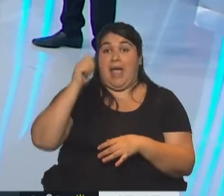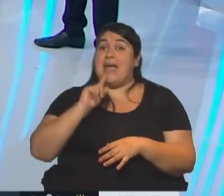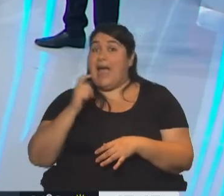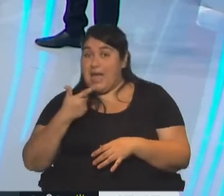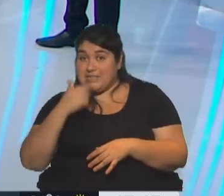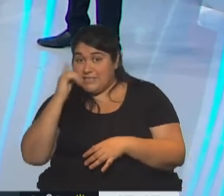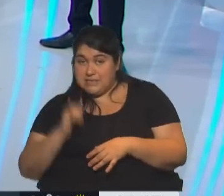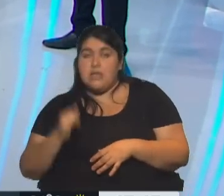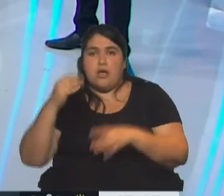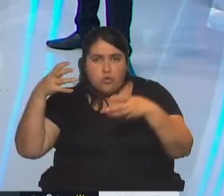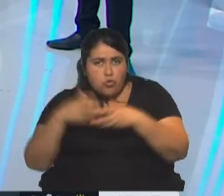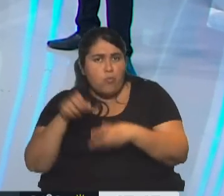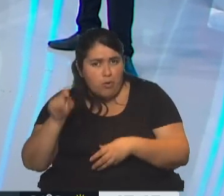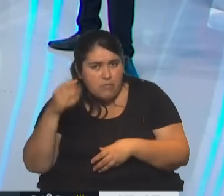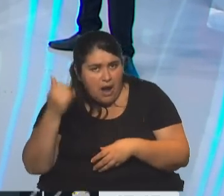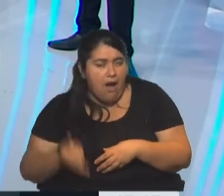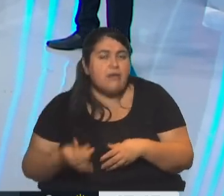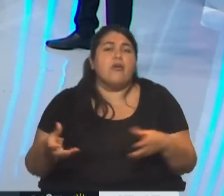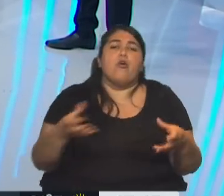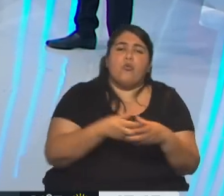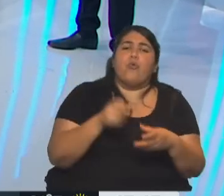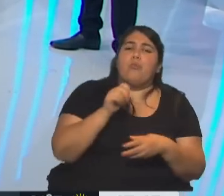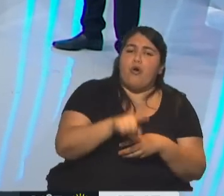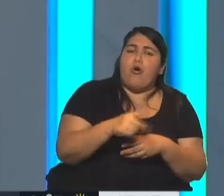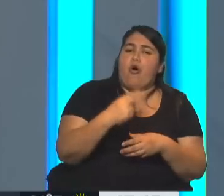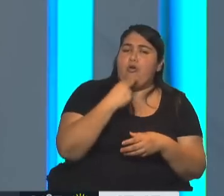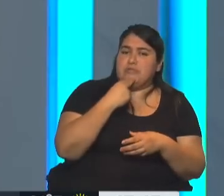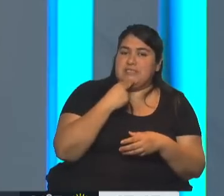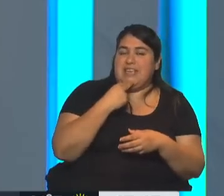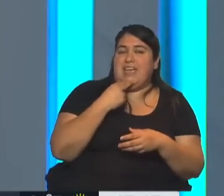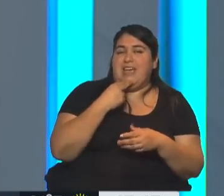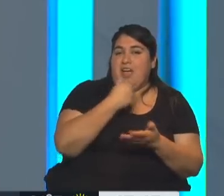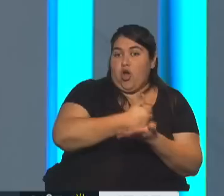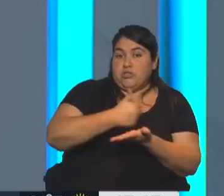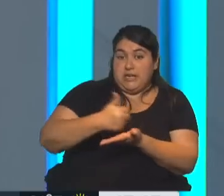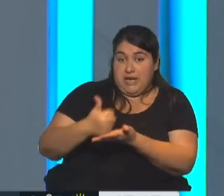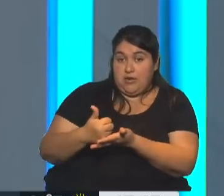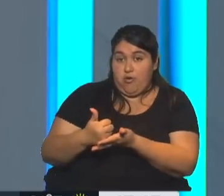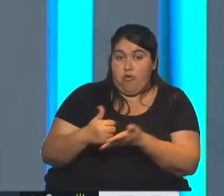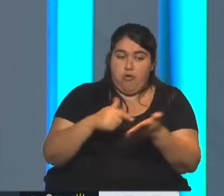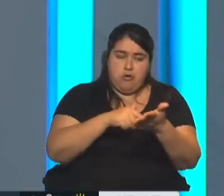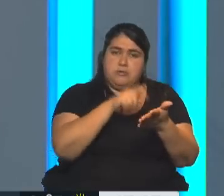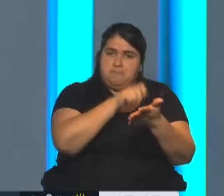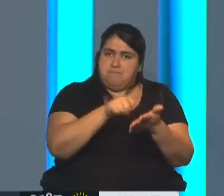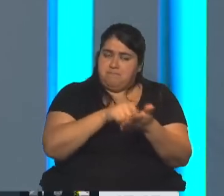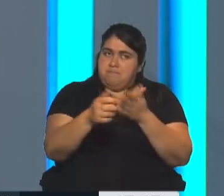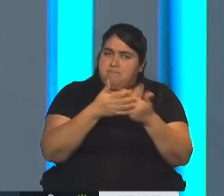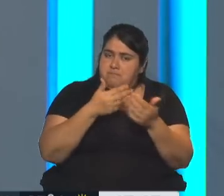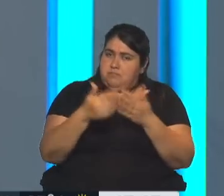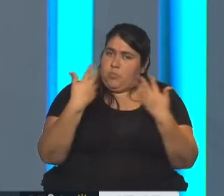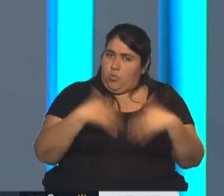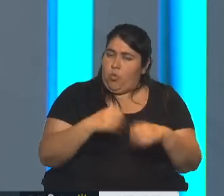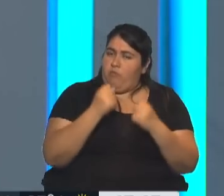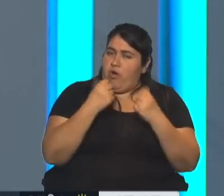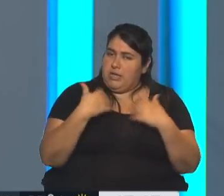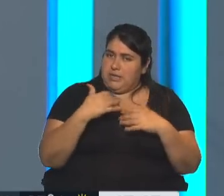también la centroderecha con 11 consejeros, es un poder de veto muy fuerte, y todo indica que va a